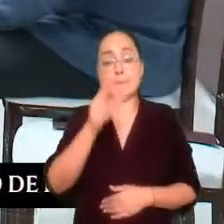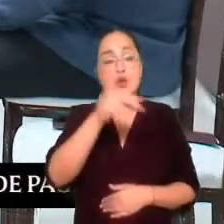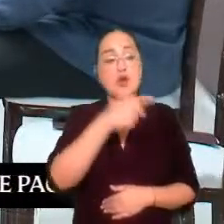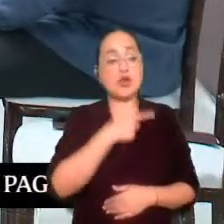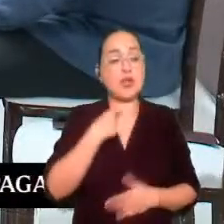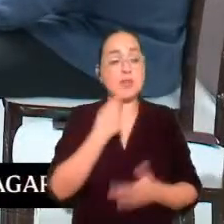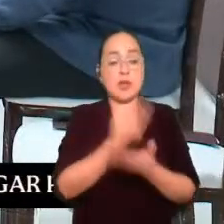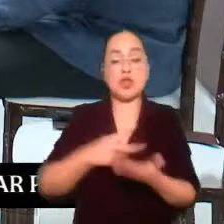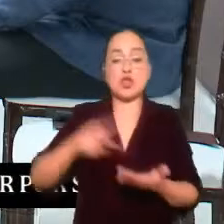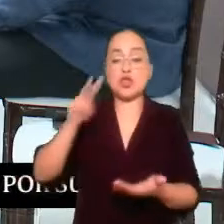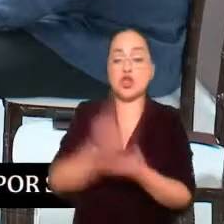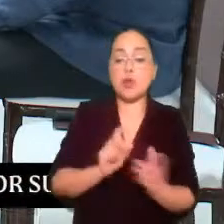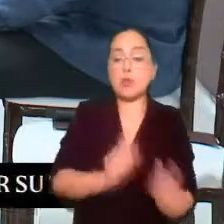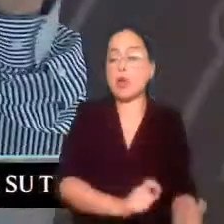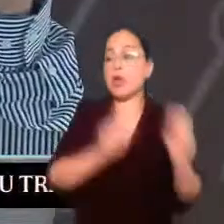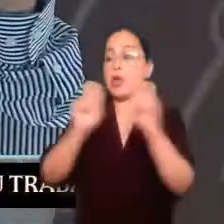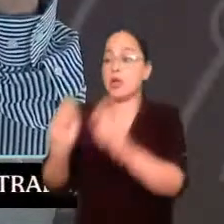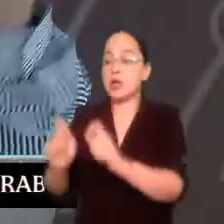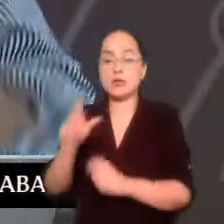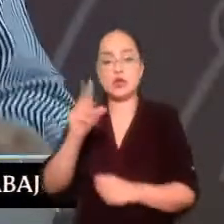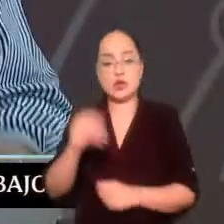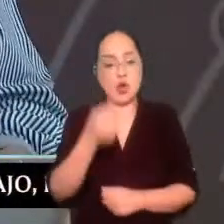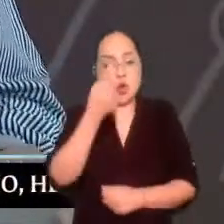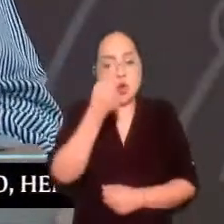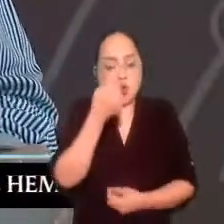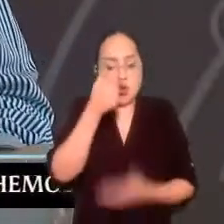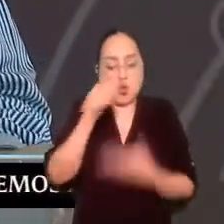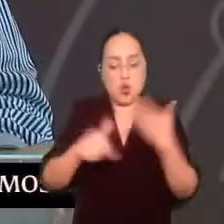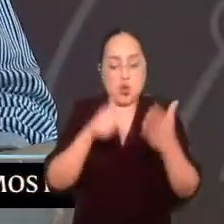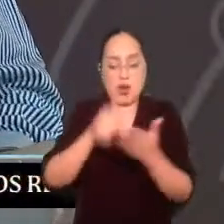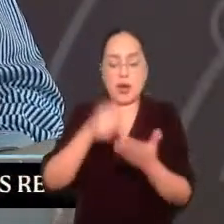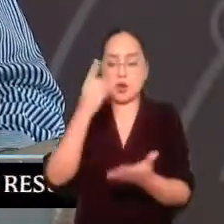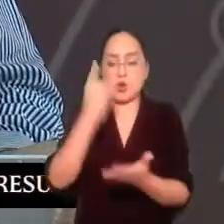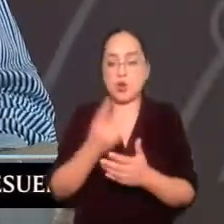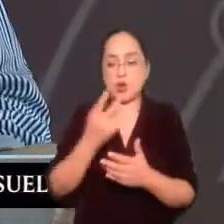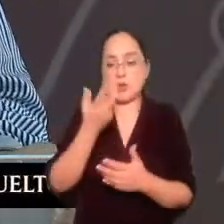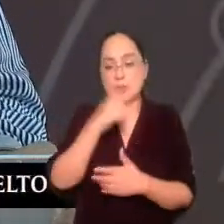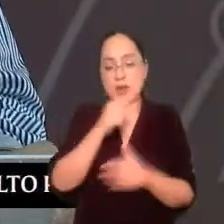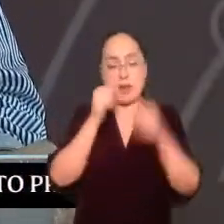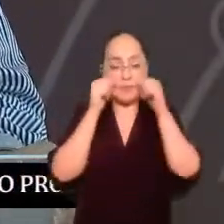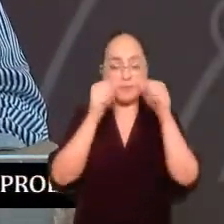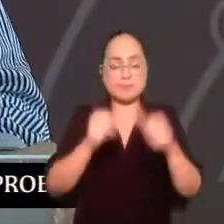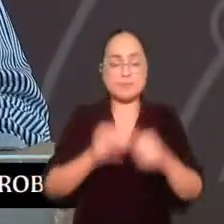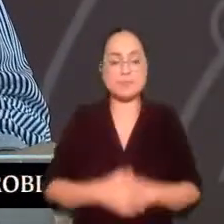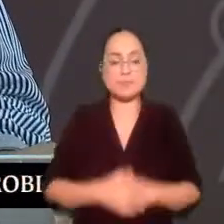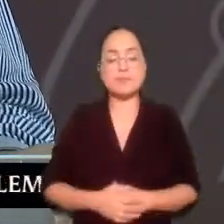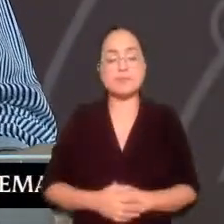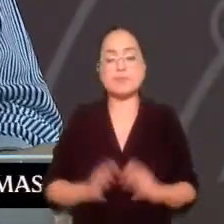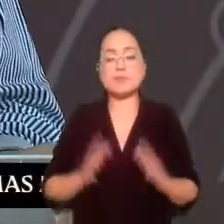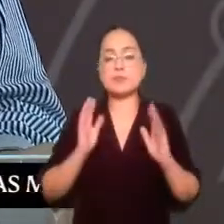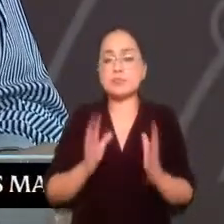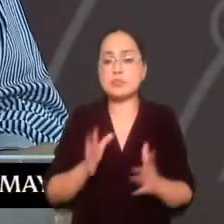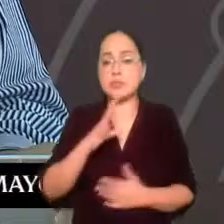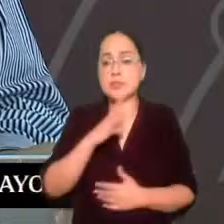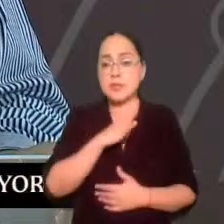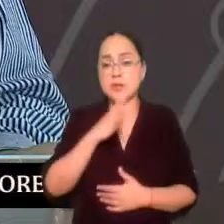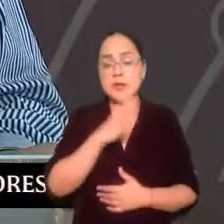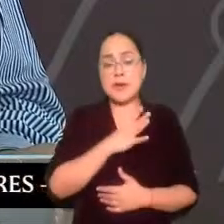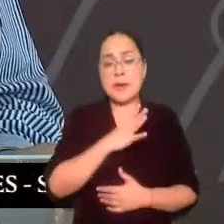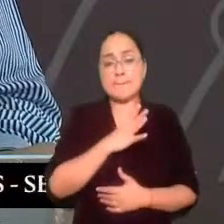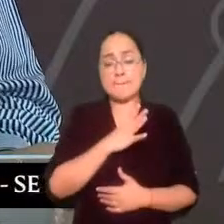que concentrar en una sola mesa todos los trámites. Así lo estamos haciendo. Ya están diseñándose la